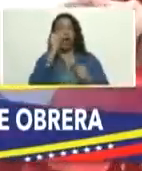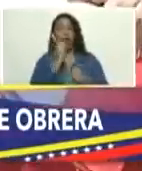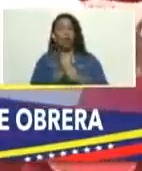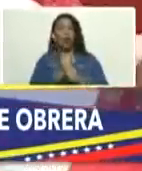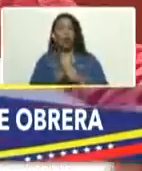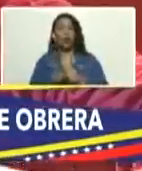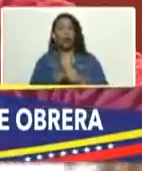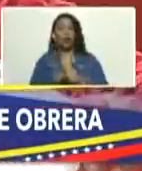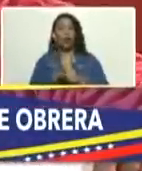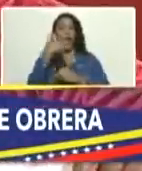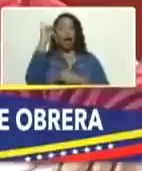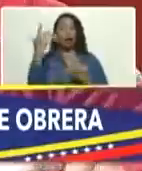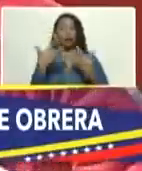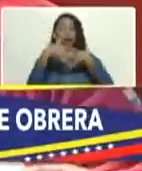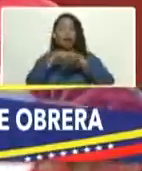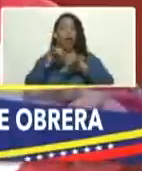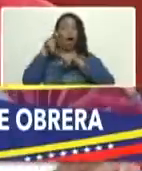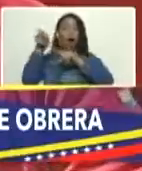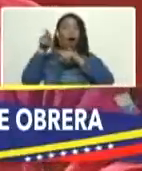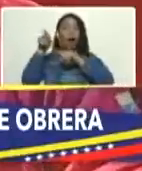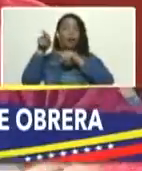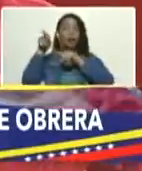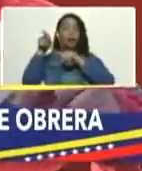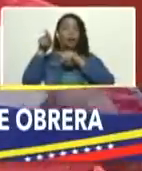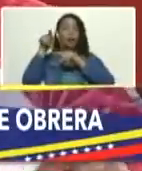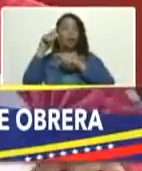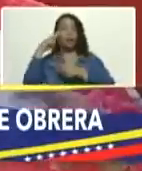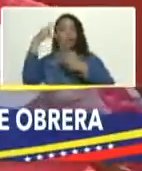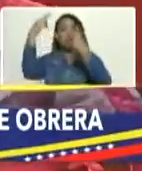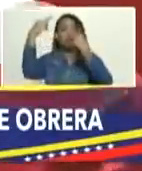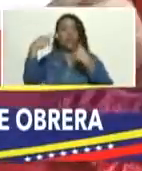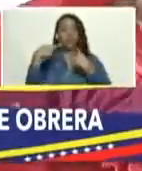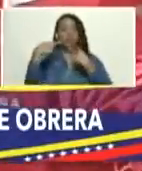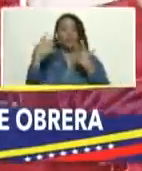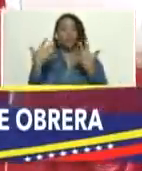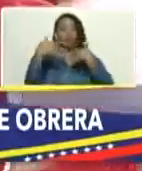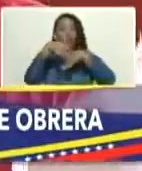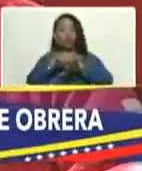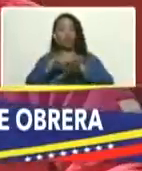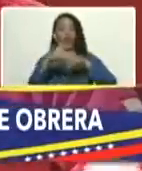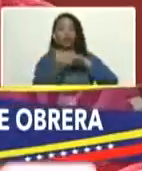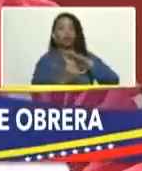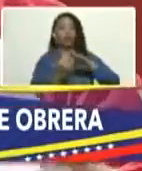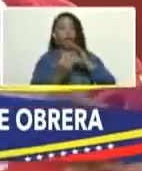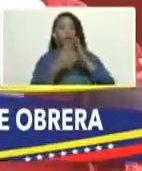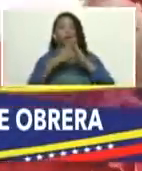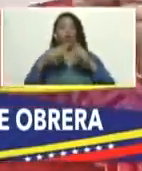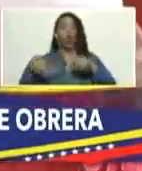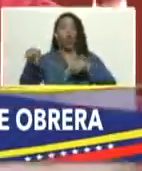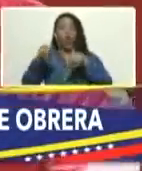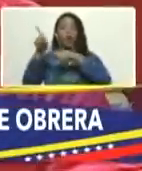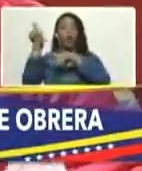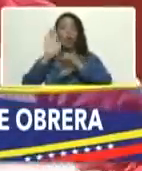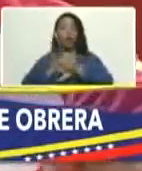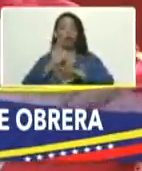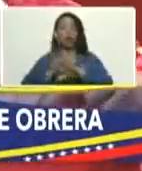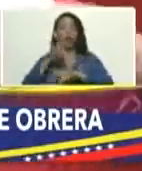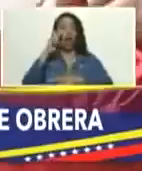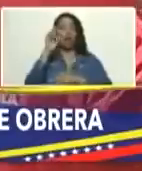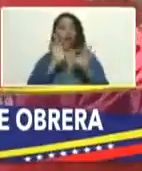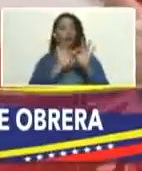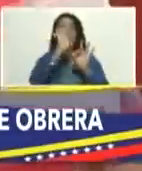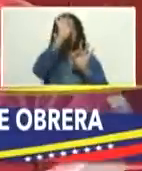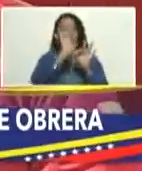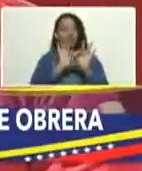estén incorporados allí, en ese observatorio, que nos ayuden a instrumentalizar todo eso, a ver las mediciones, a